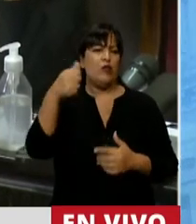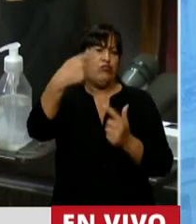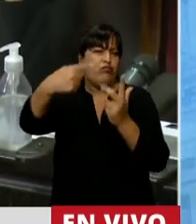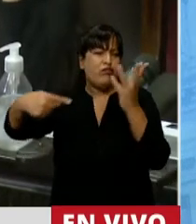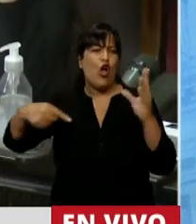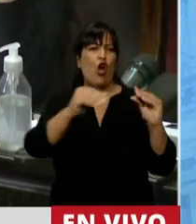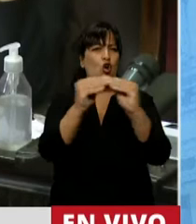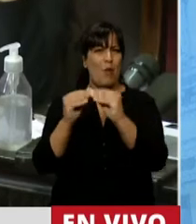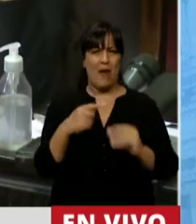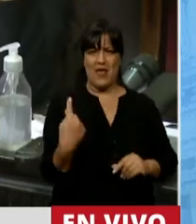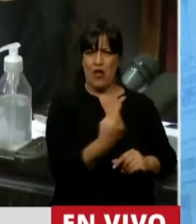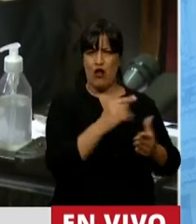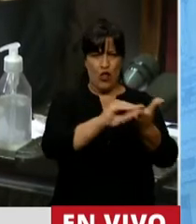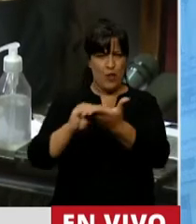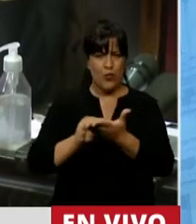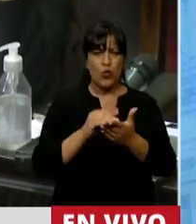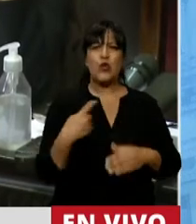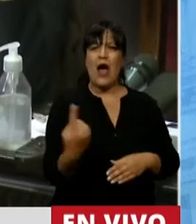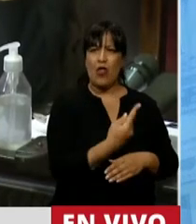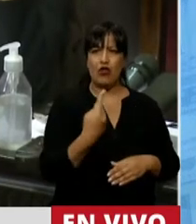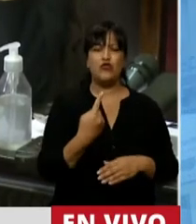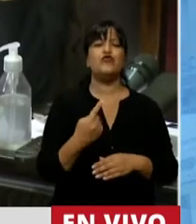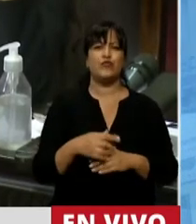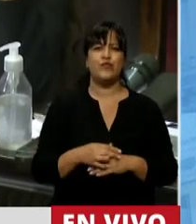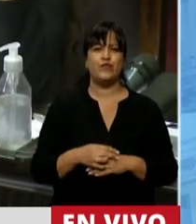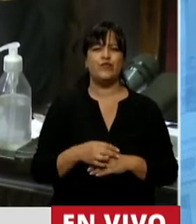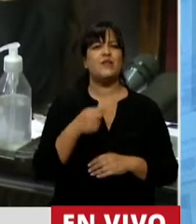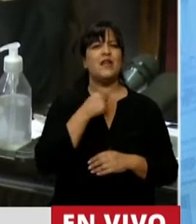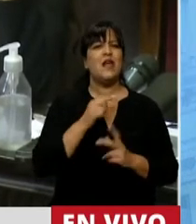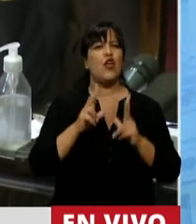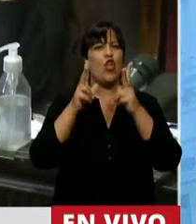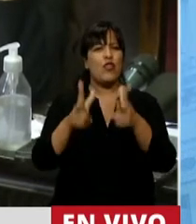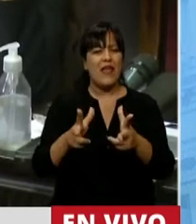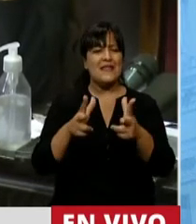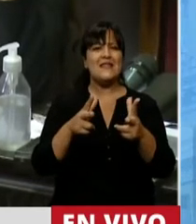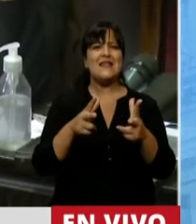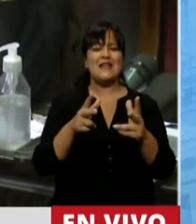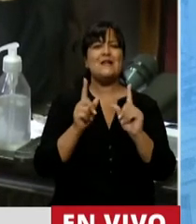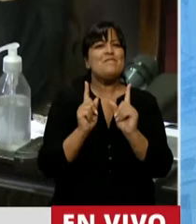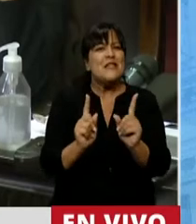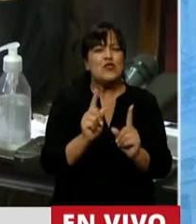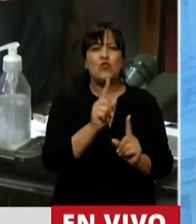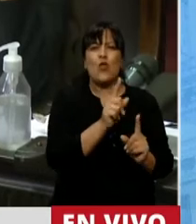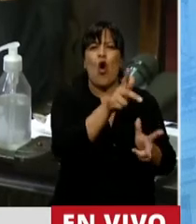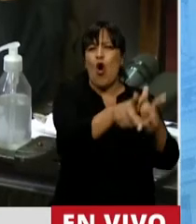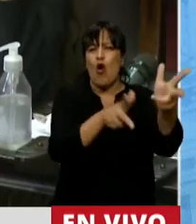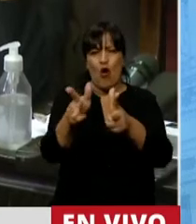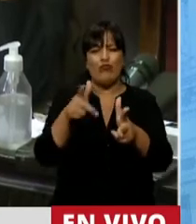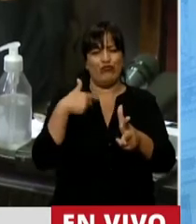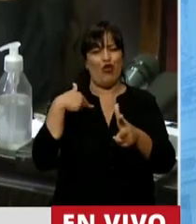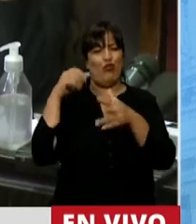que realmente, basta decir que me remito a lo que ellos expresaron